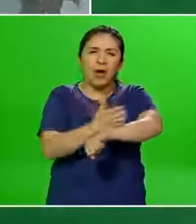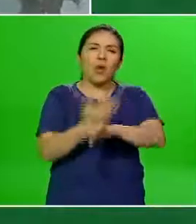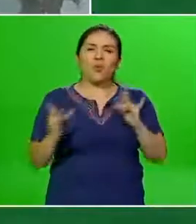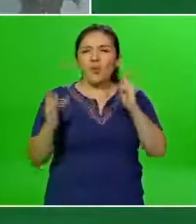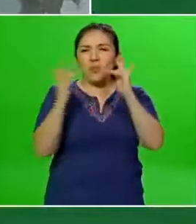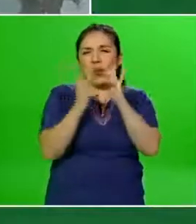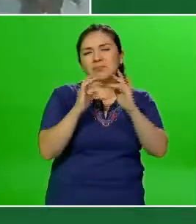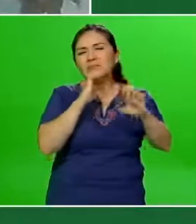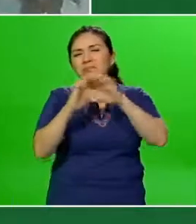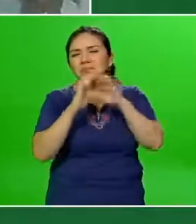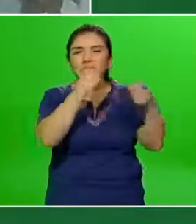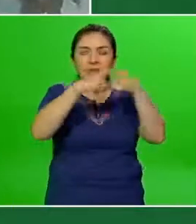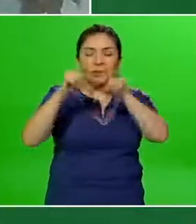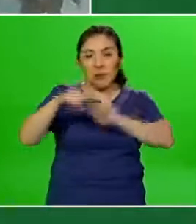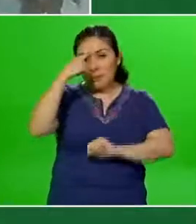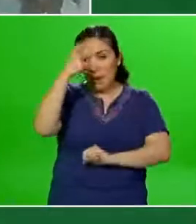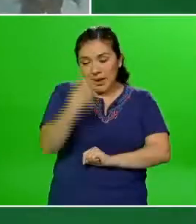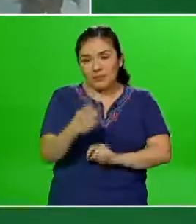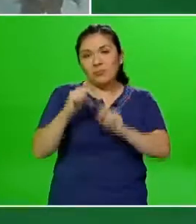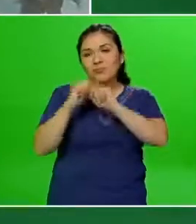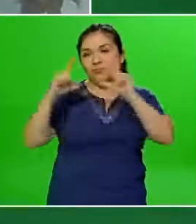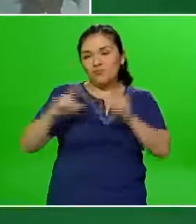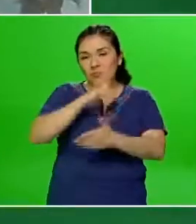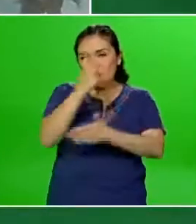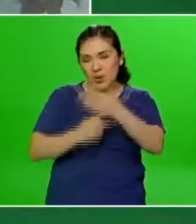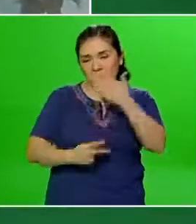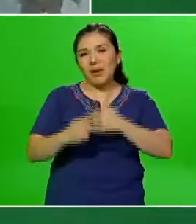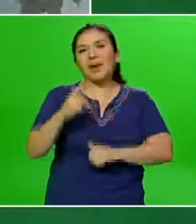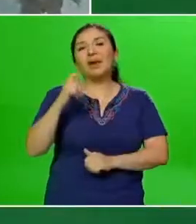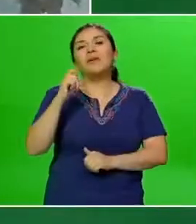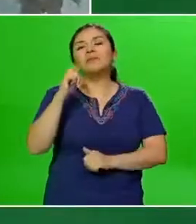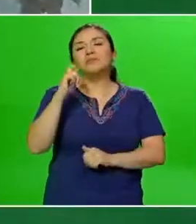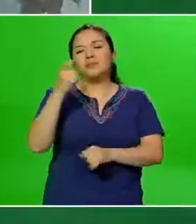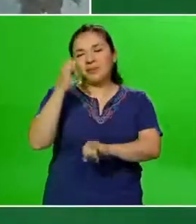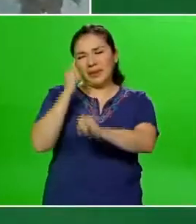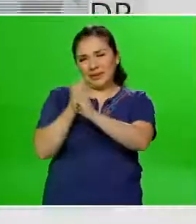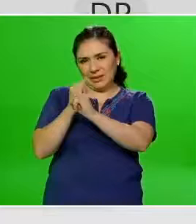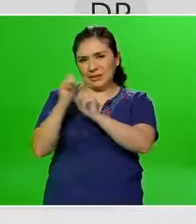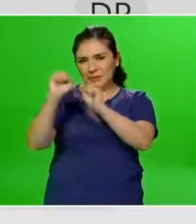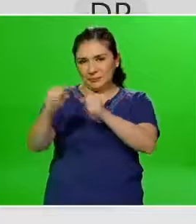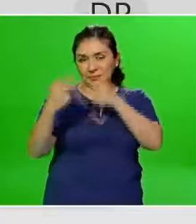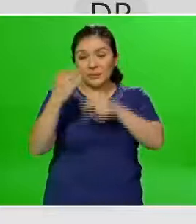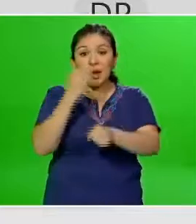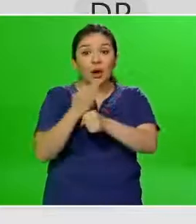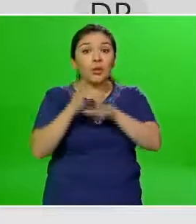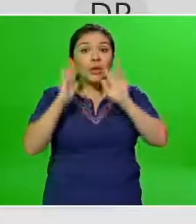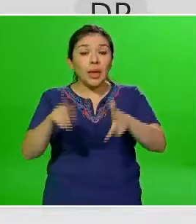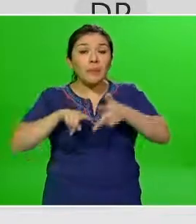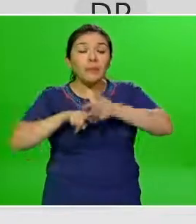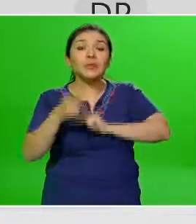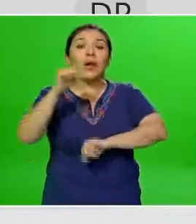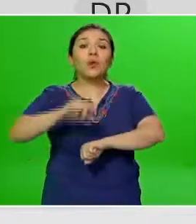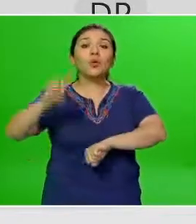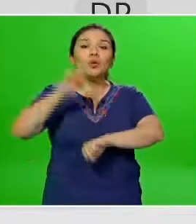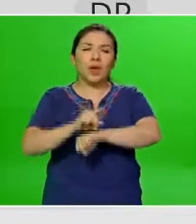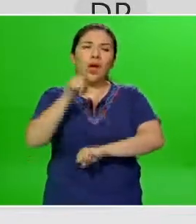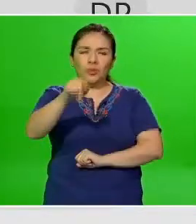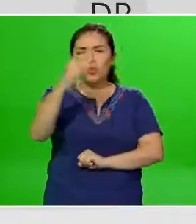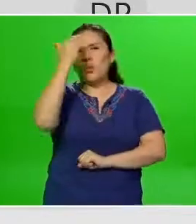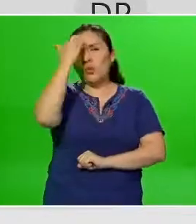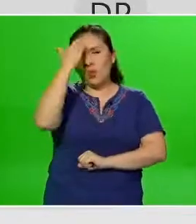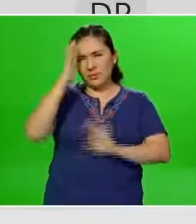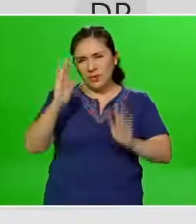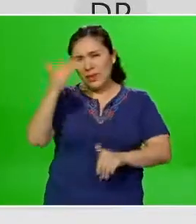presentes a través de esta transmisión digital. Pues vamos a iniciar el día de hoy, como ustedes